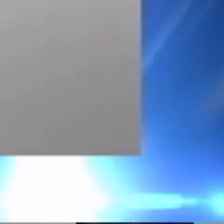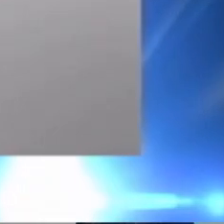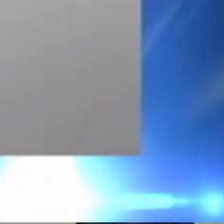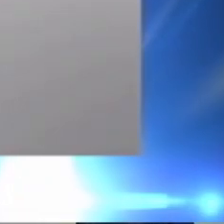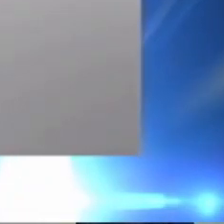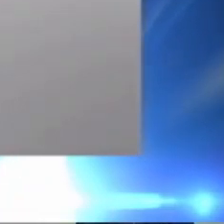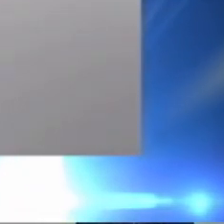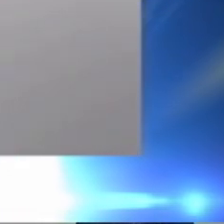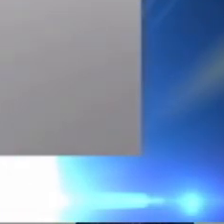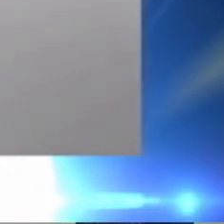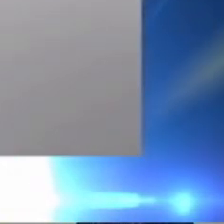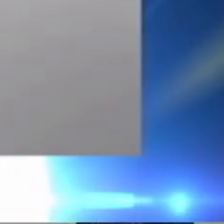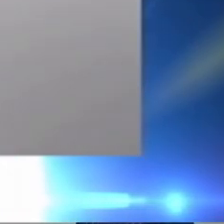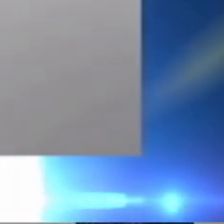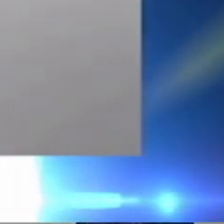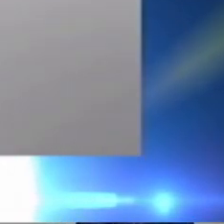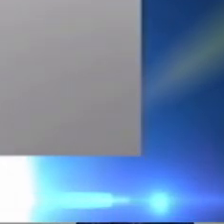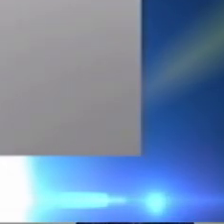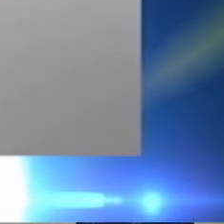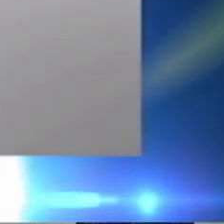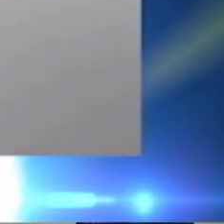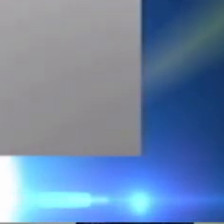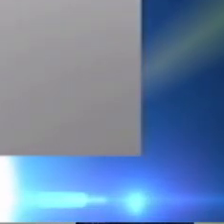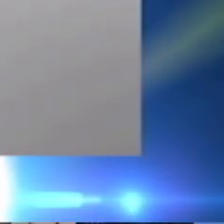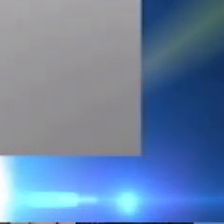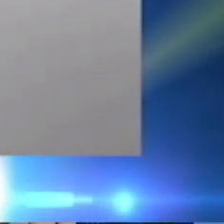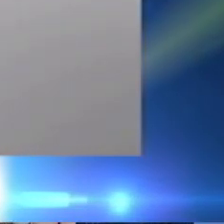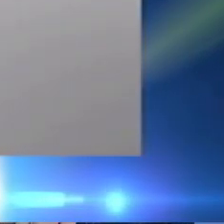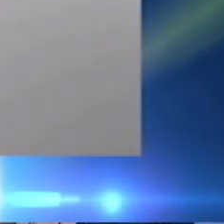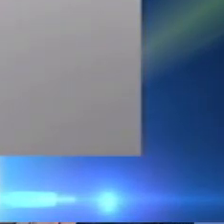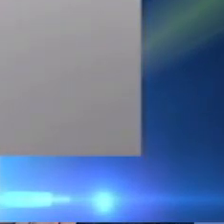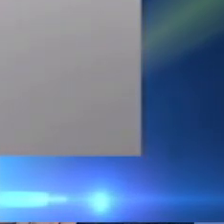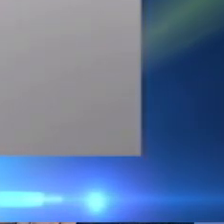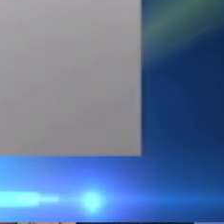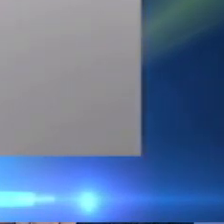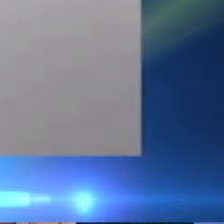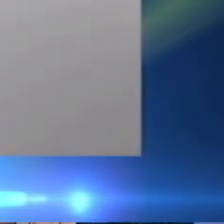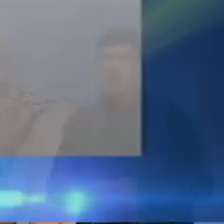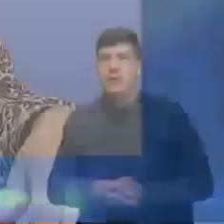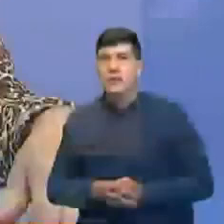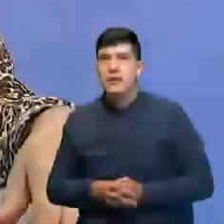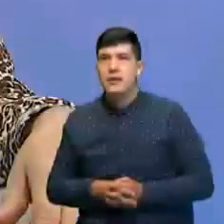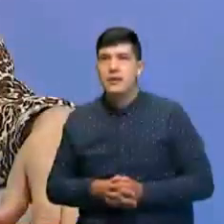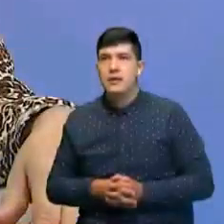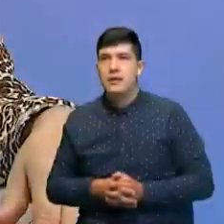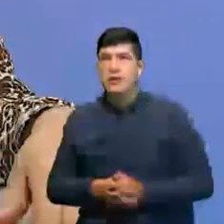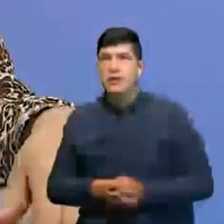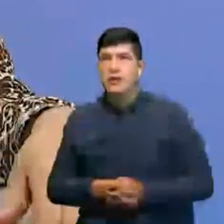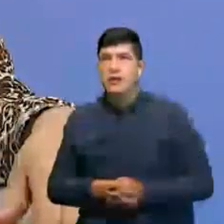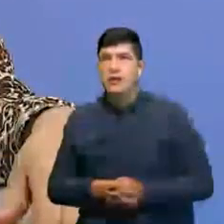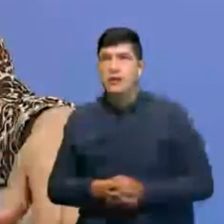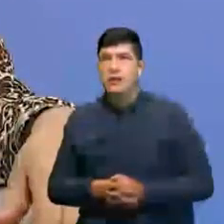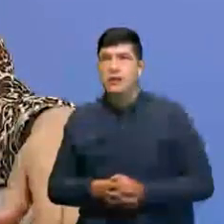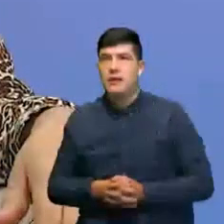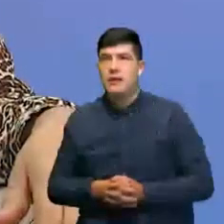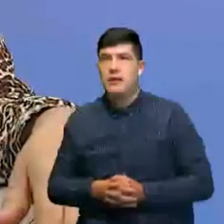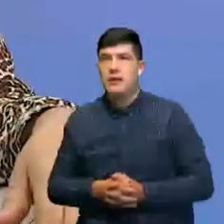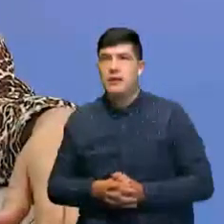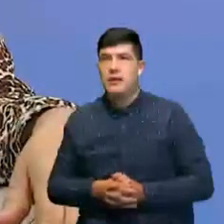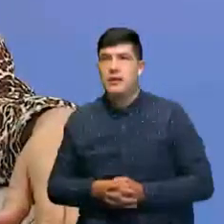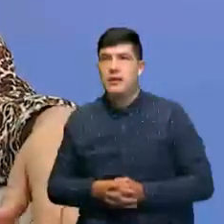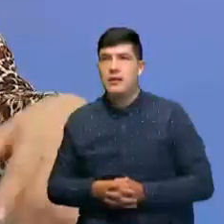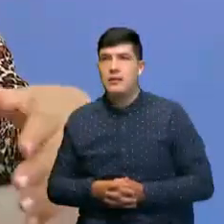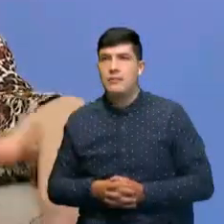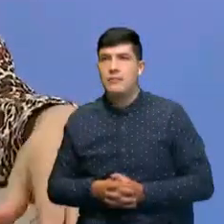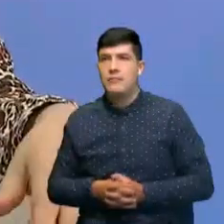debo hacer en este caso? Muchas gracias. Pues si usted considera al televidente, si considera que ya tiene lugar a una pensión de vejez y